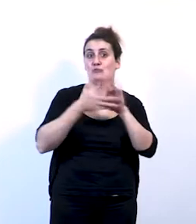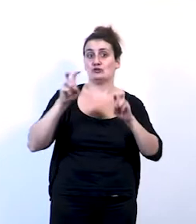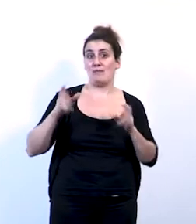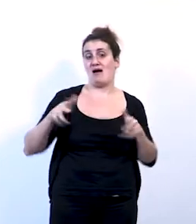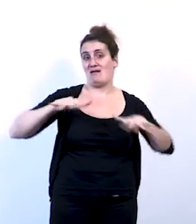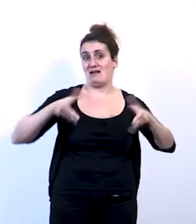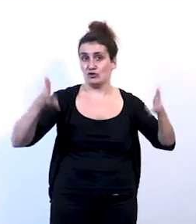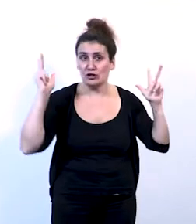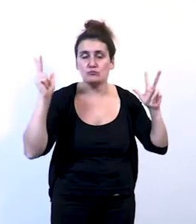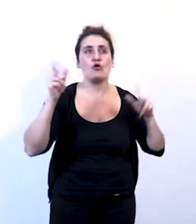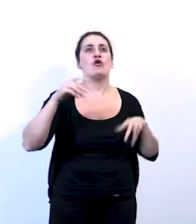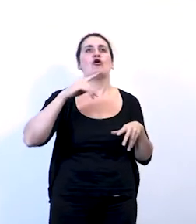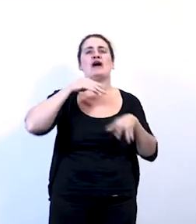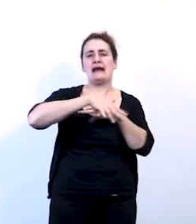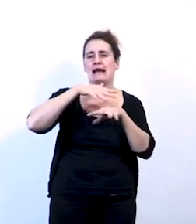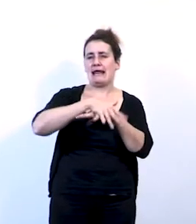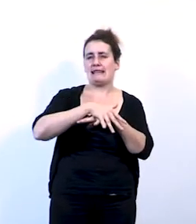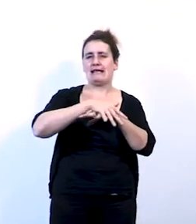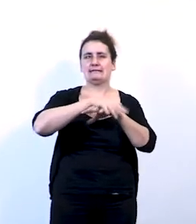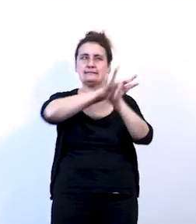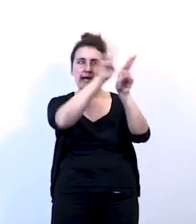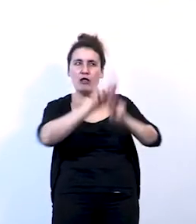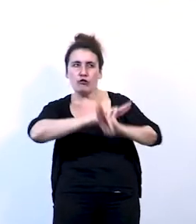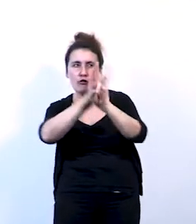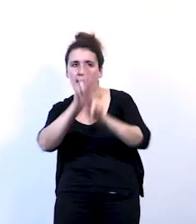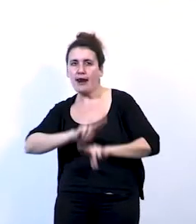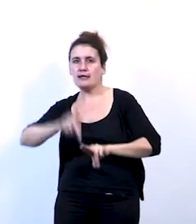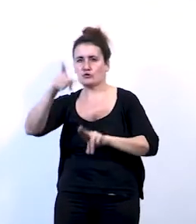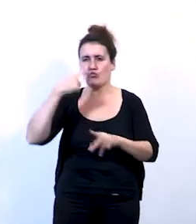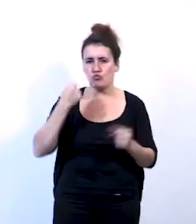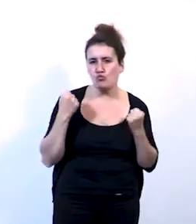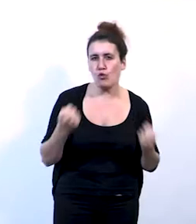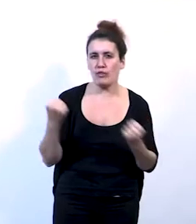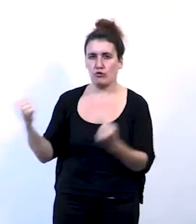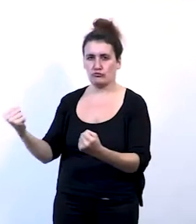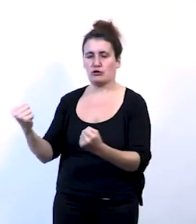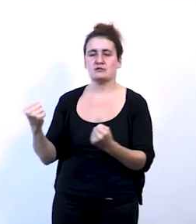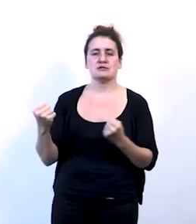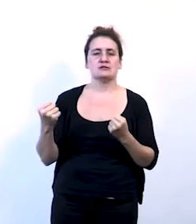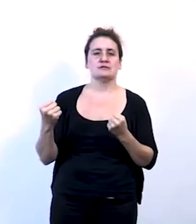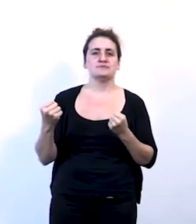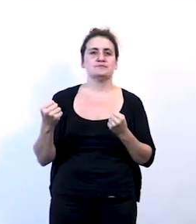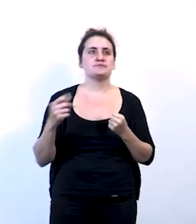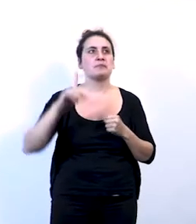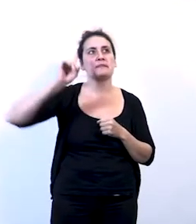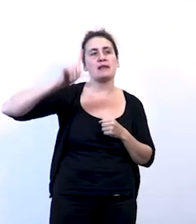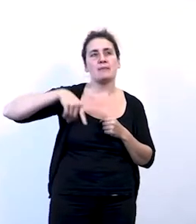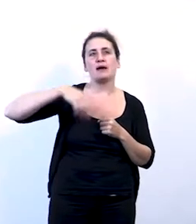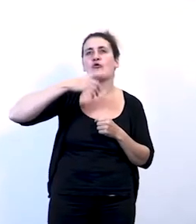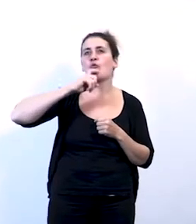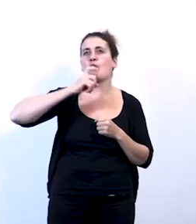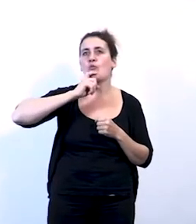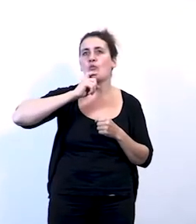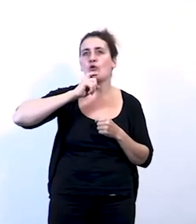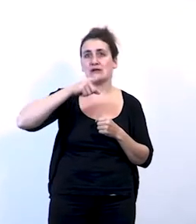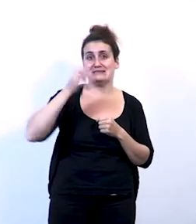precisamente eso, las redes que tienen a nivel internacional y que son muy poderosas. Y que están como, digamos, por eso hemos querido en